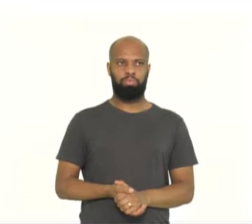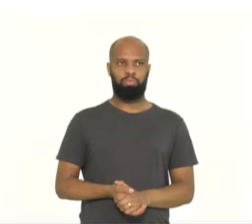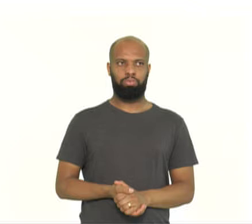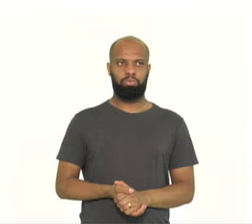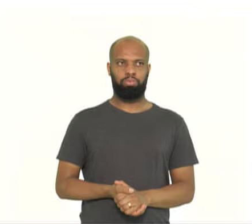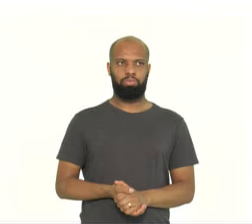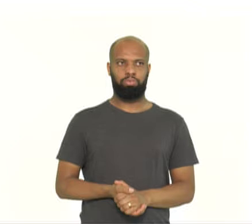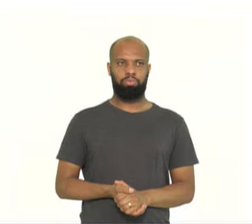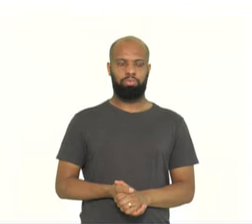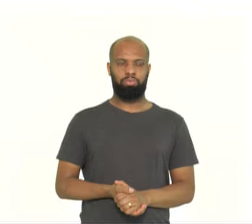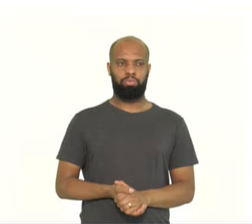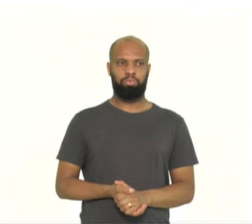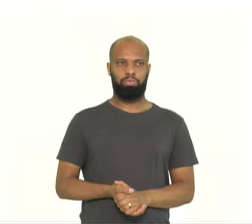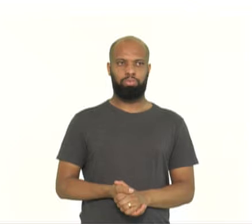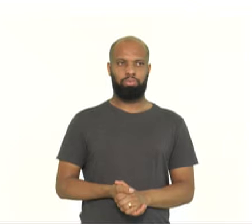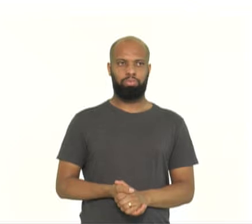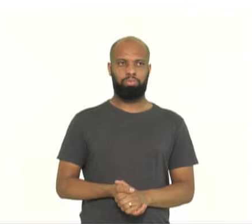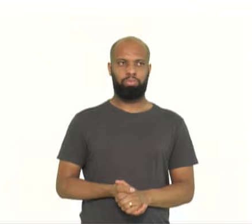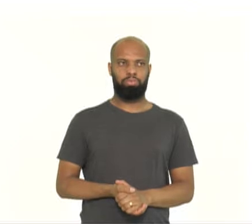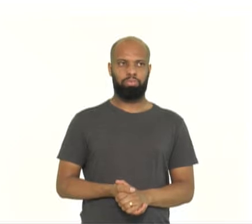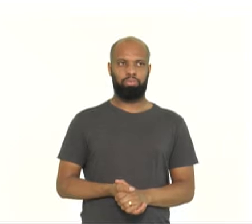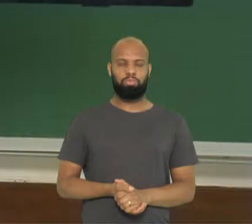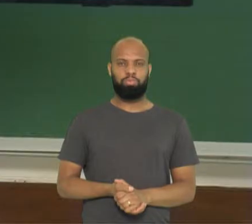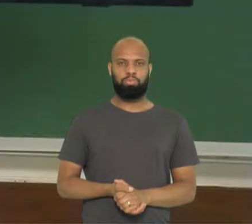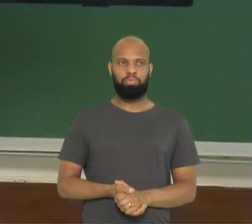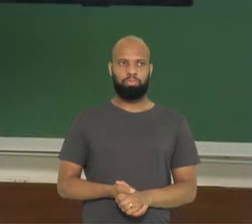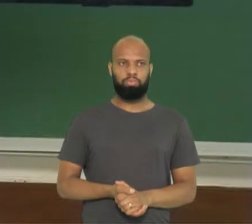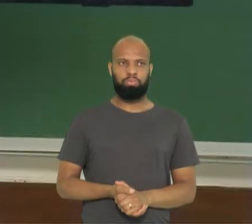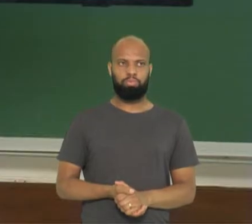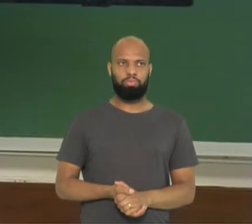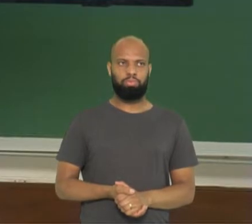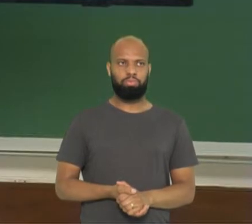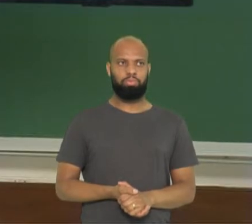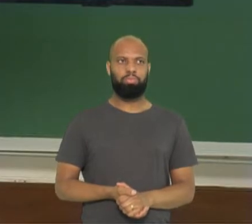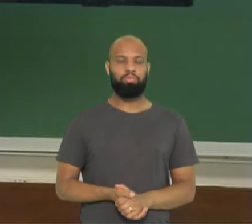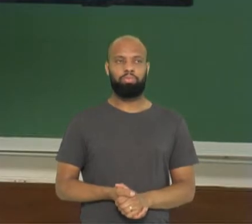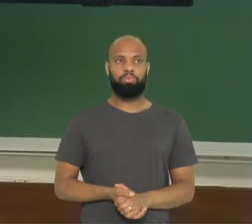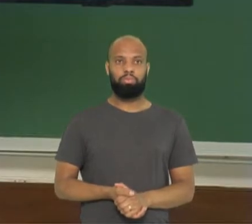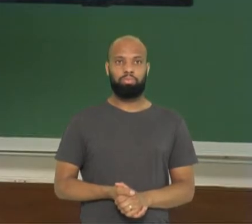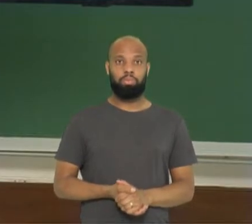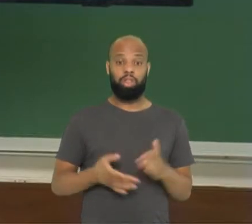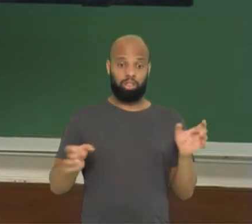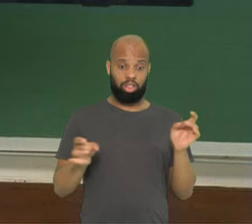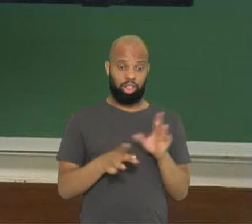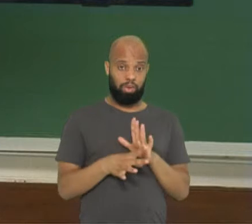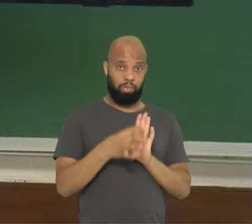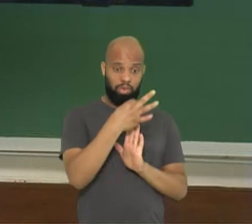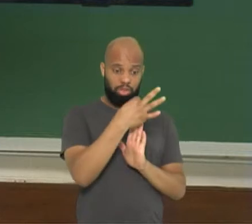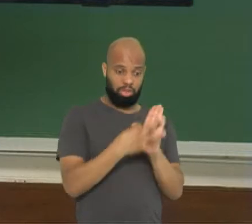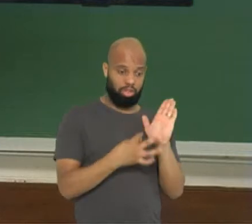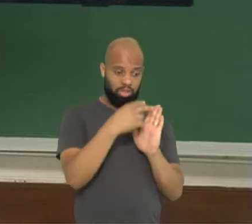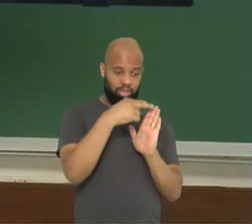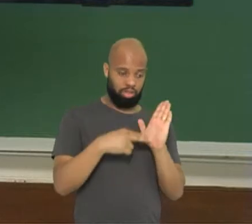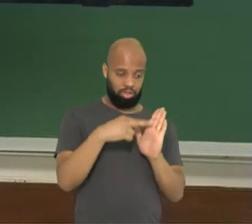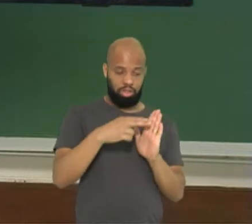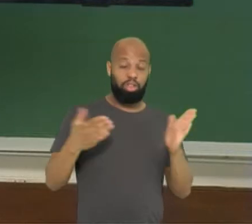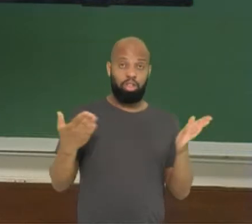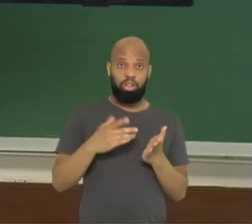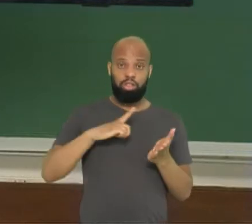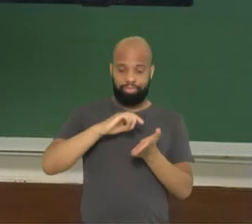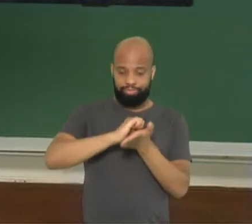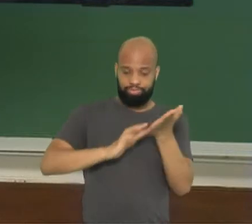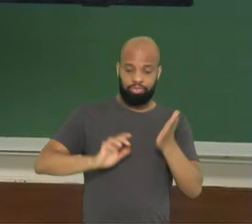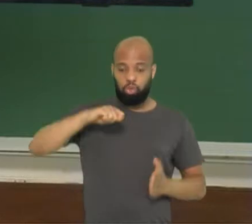detectar alguna infección. Muitas graças. Então, assim, terminamos a leitura do diálogo e já vamos fazer